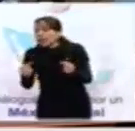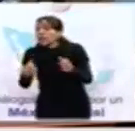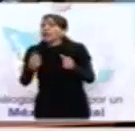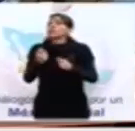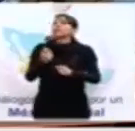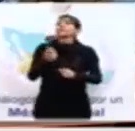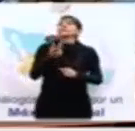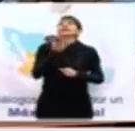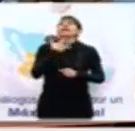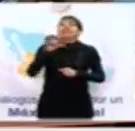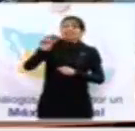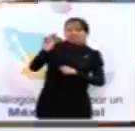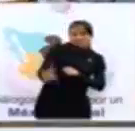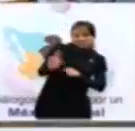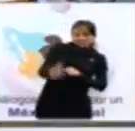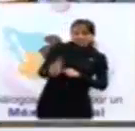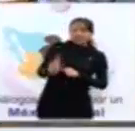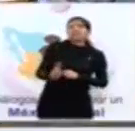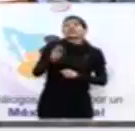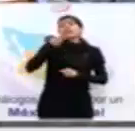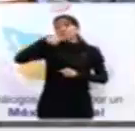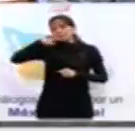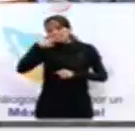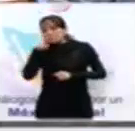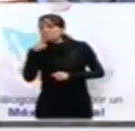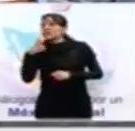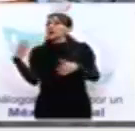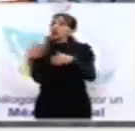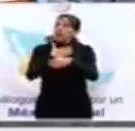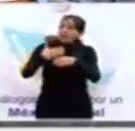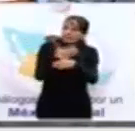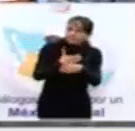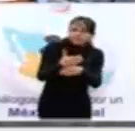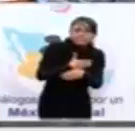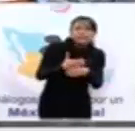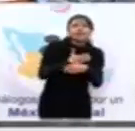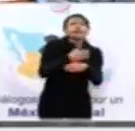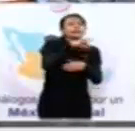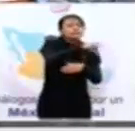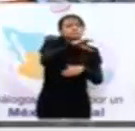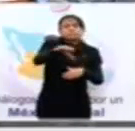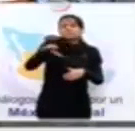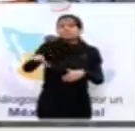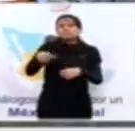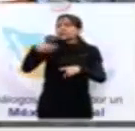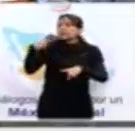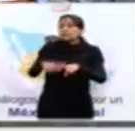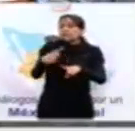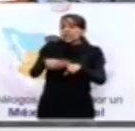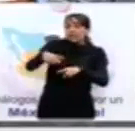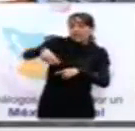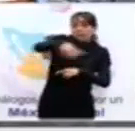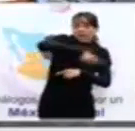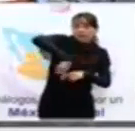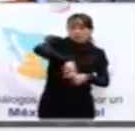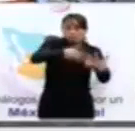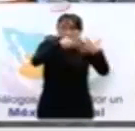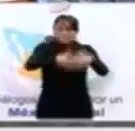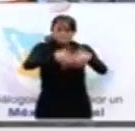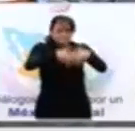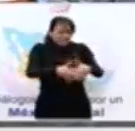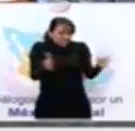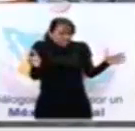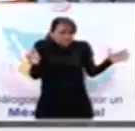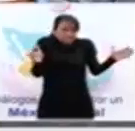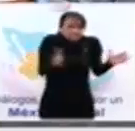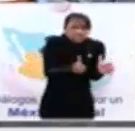del tabaco, del café, fundamentalmente está en manos de productores pequeños. Y todas las agroindustrias trabajan